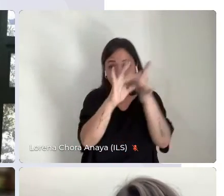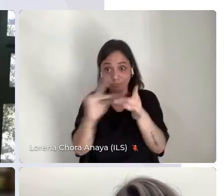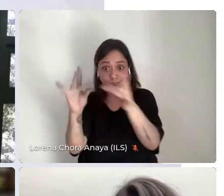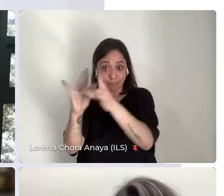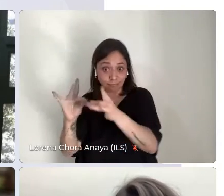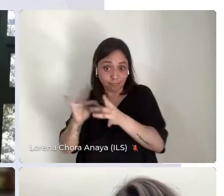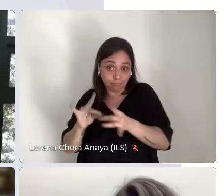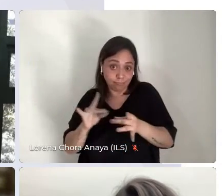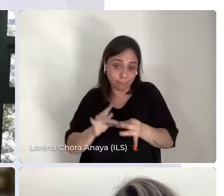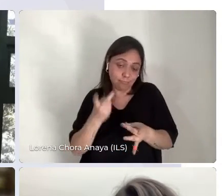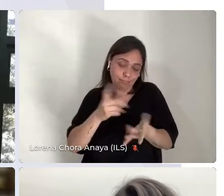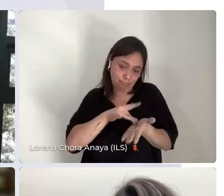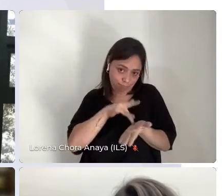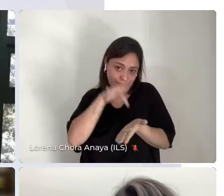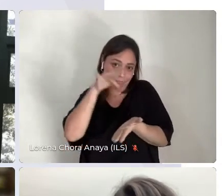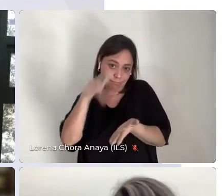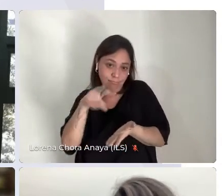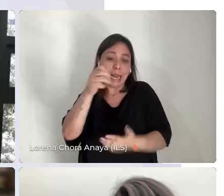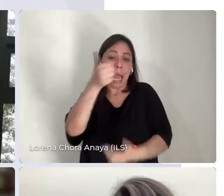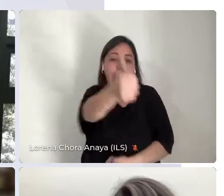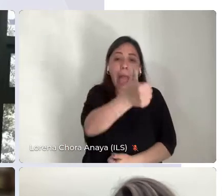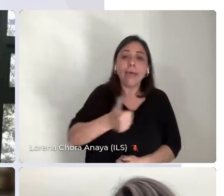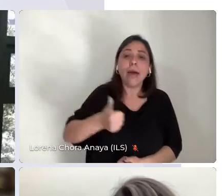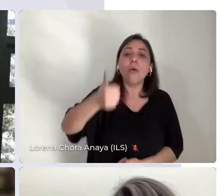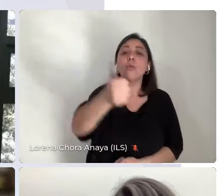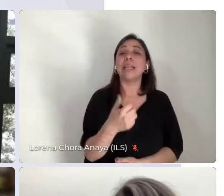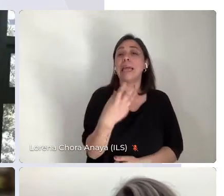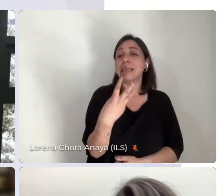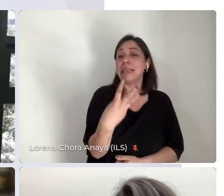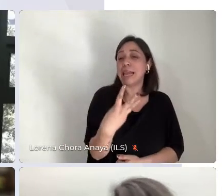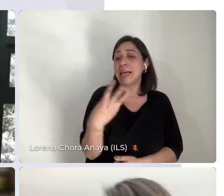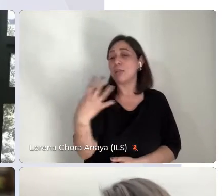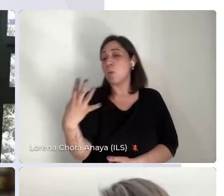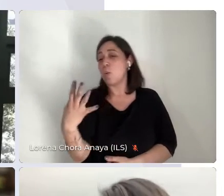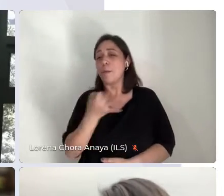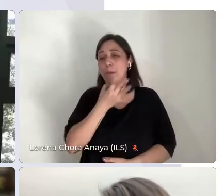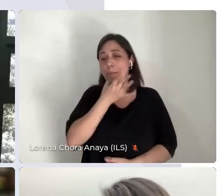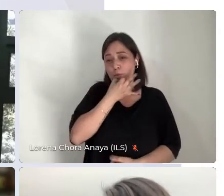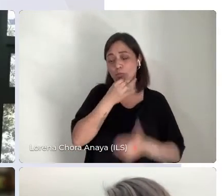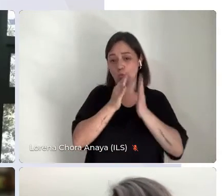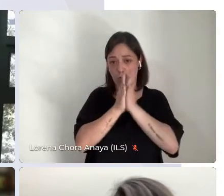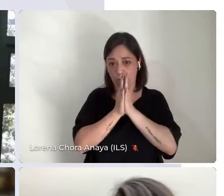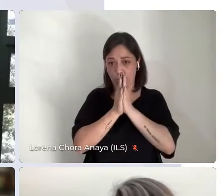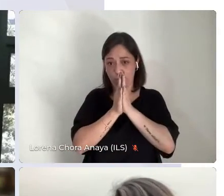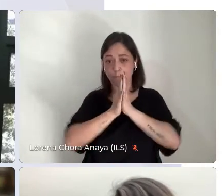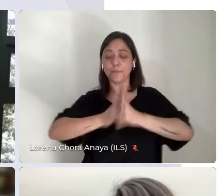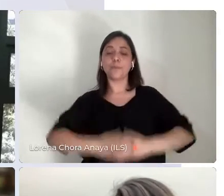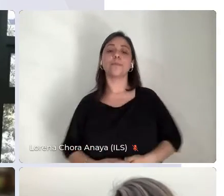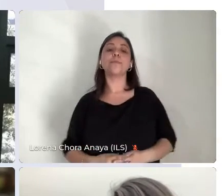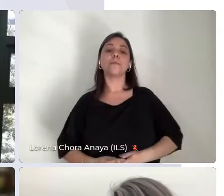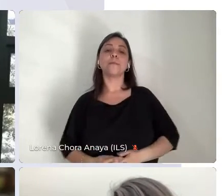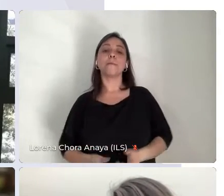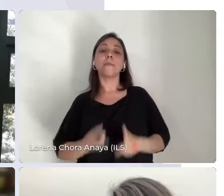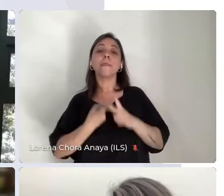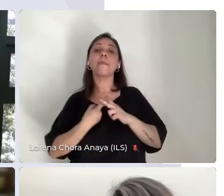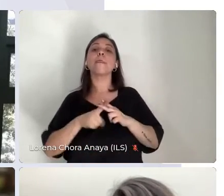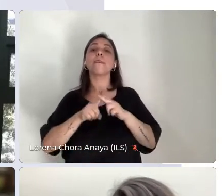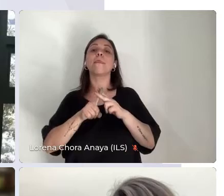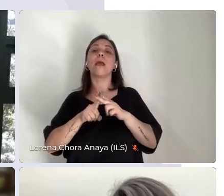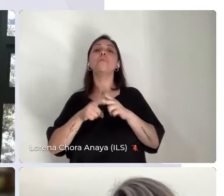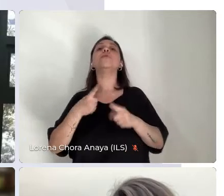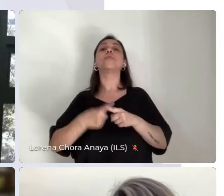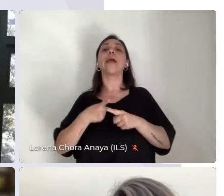minutos máximo, por favor, por cada participante. Y empezamos por, ahora volteamos